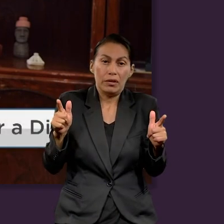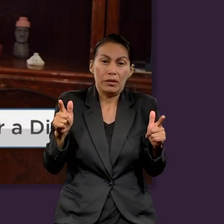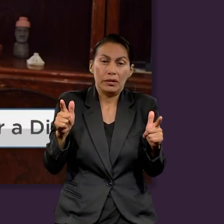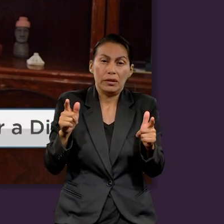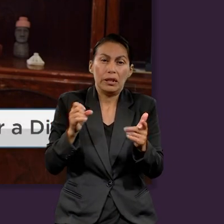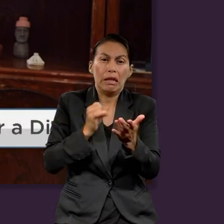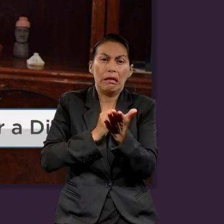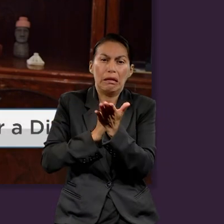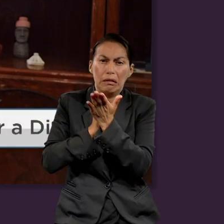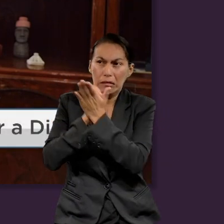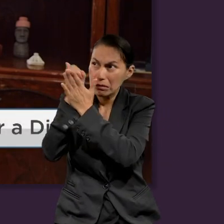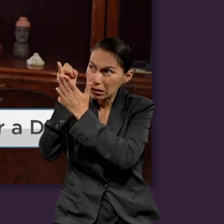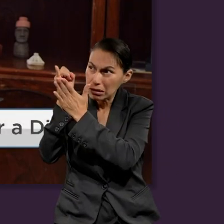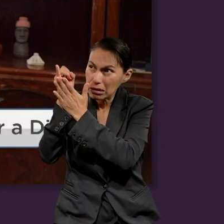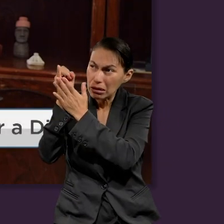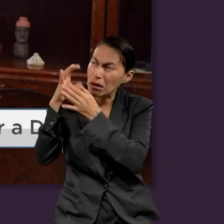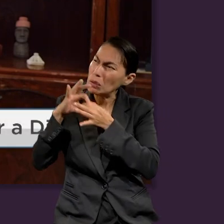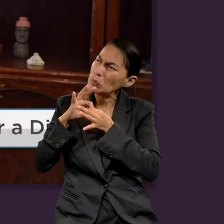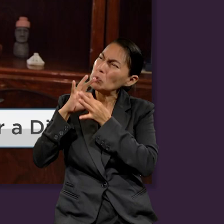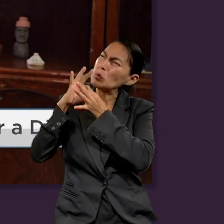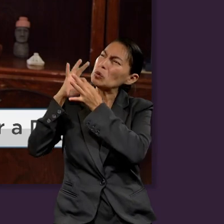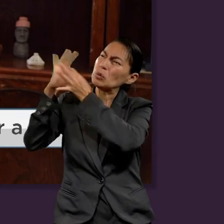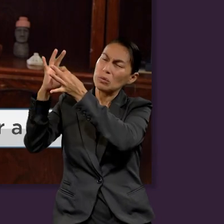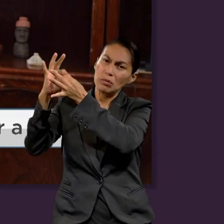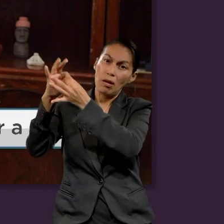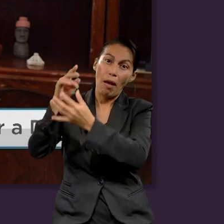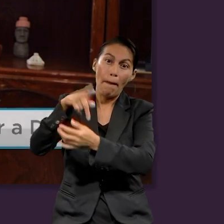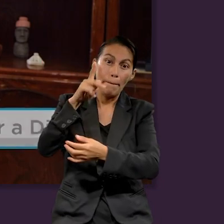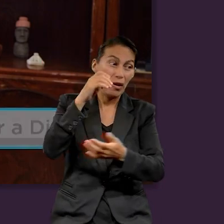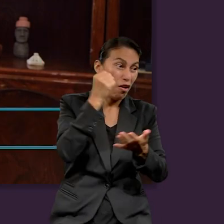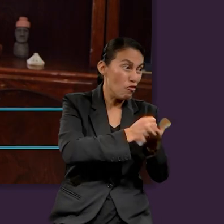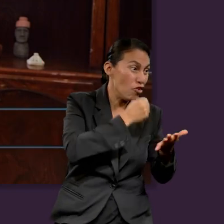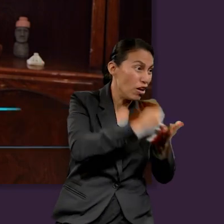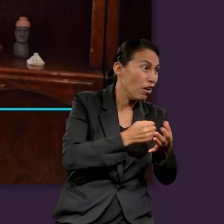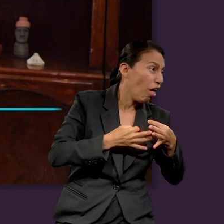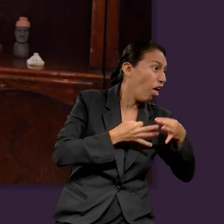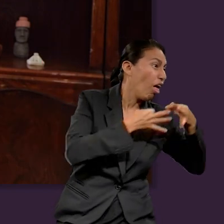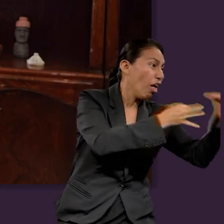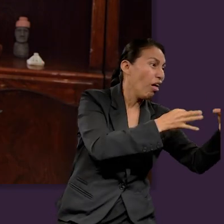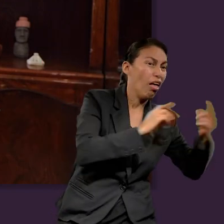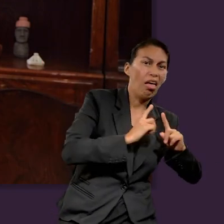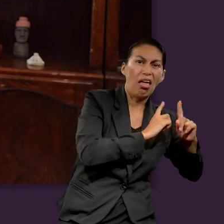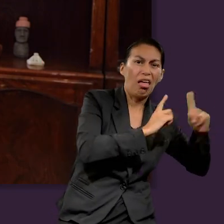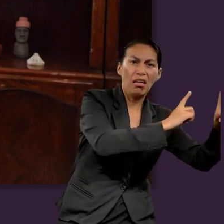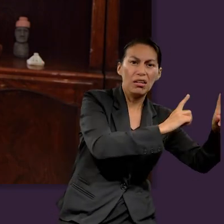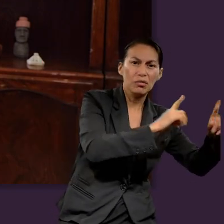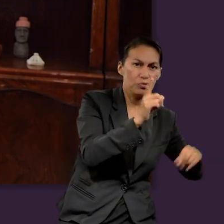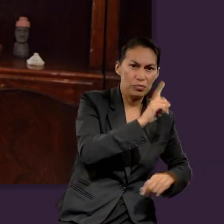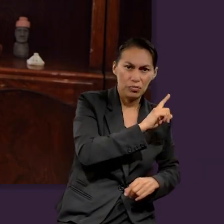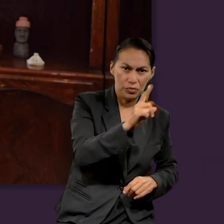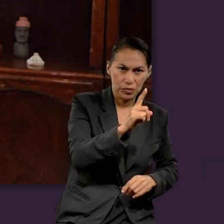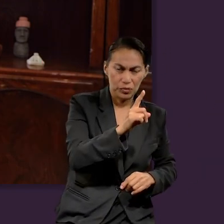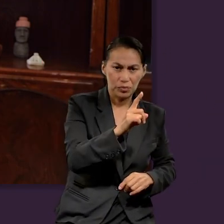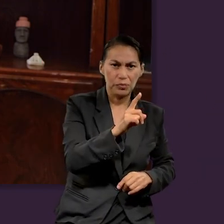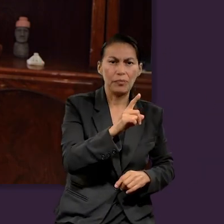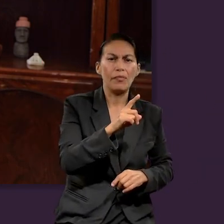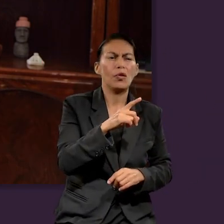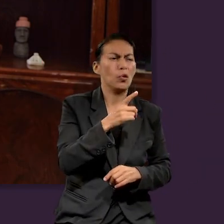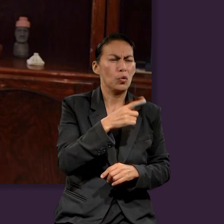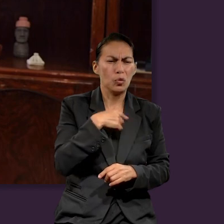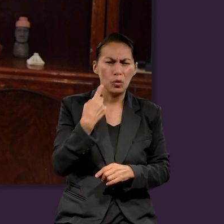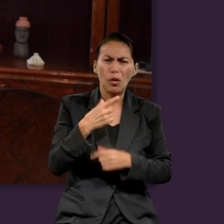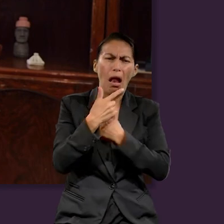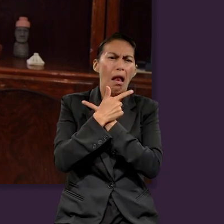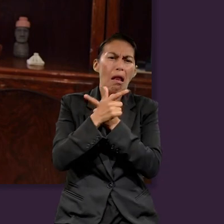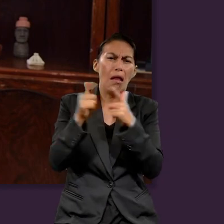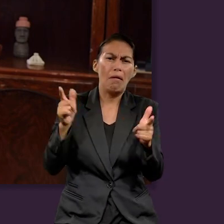voluntad personal sigamos a Dios y no caigamos por la fuerza ni por medio de la persecución en un